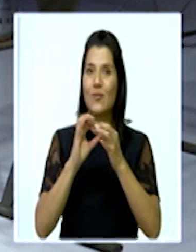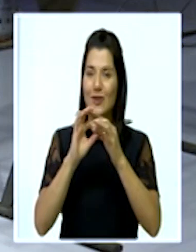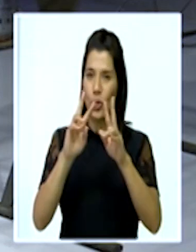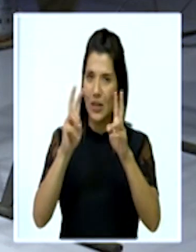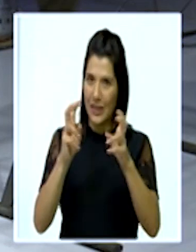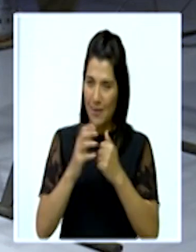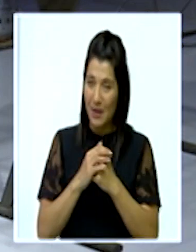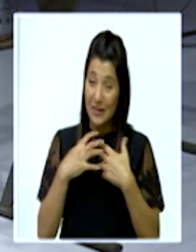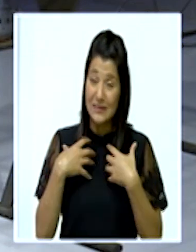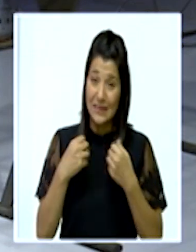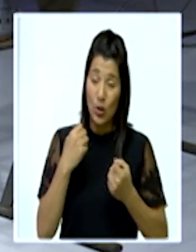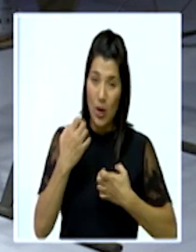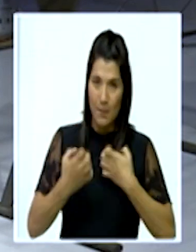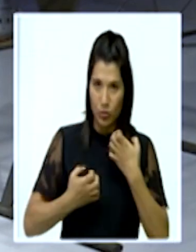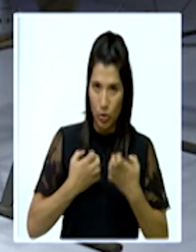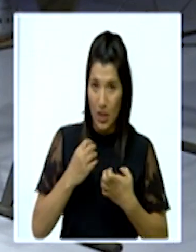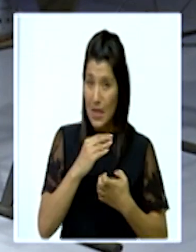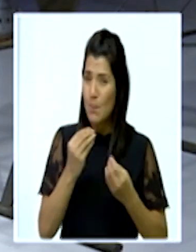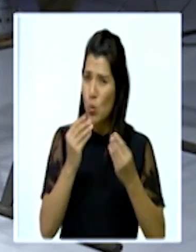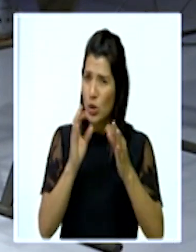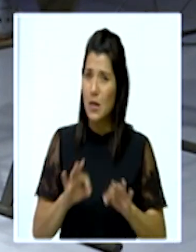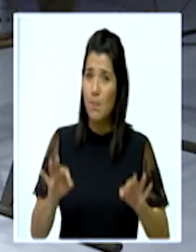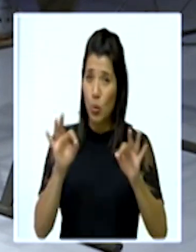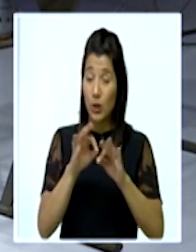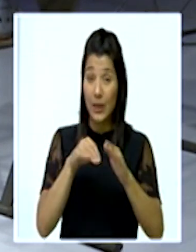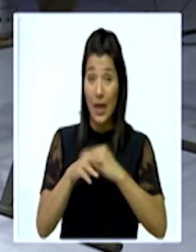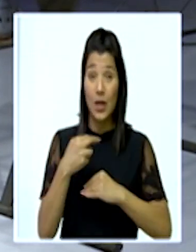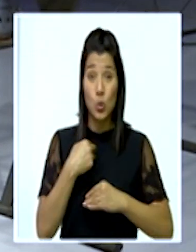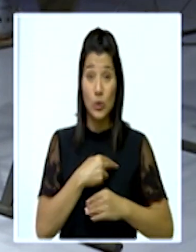salud emocional y la importancia que tiene en nuestra vida.